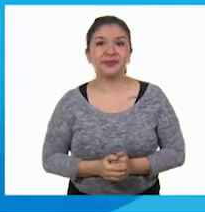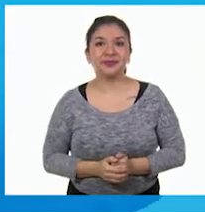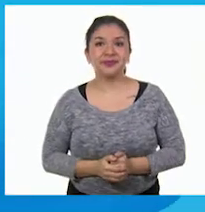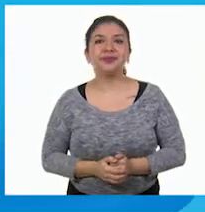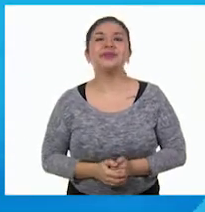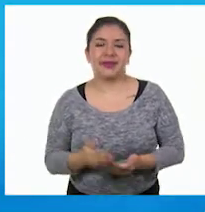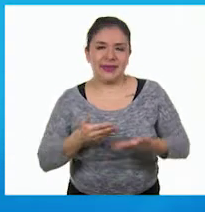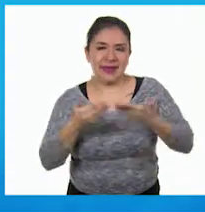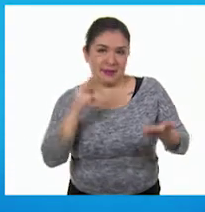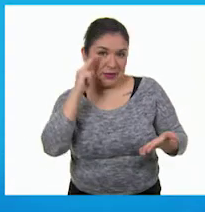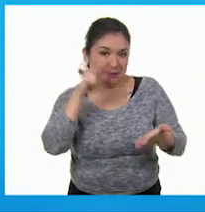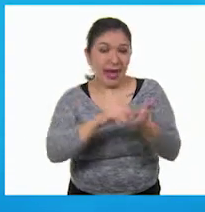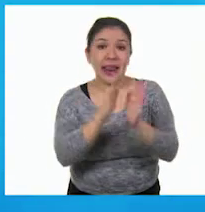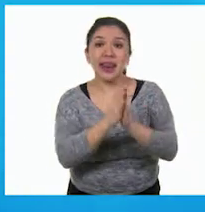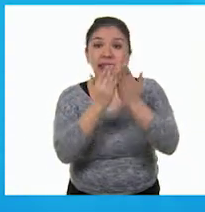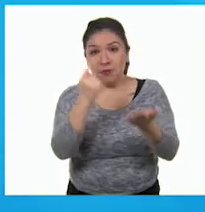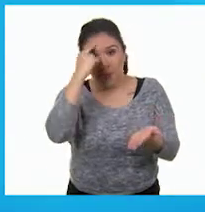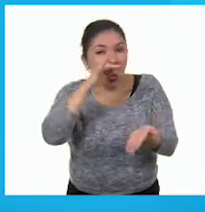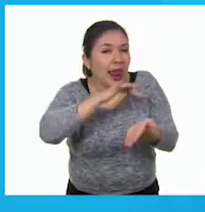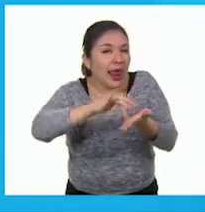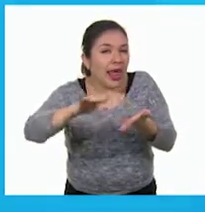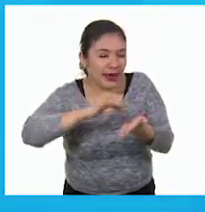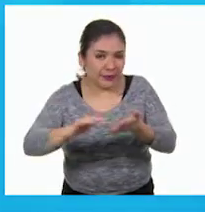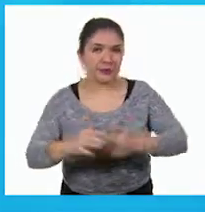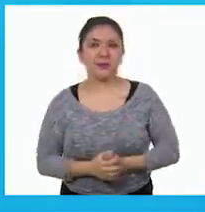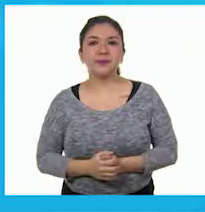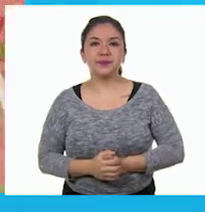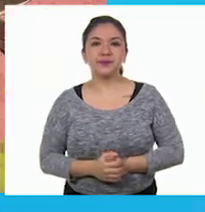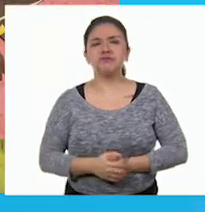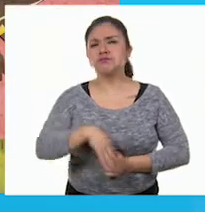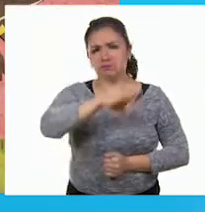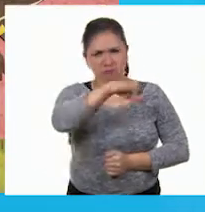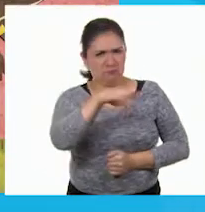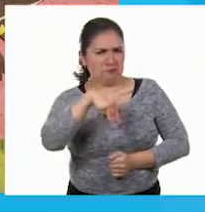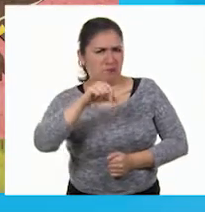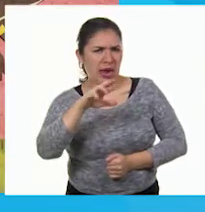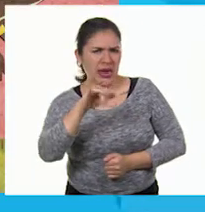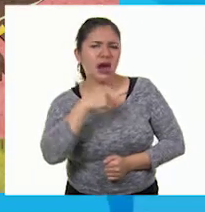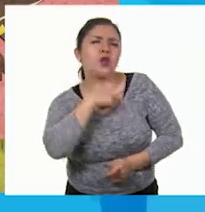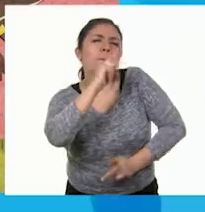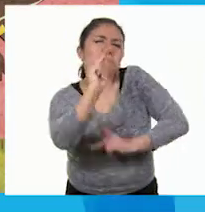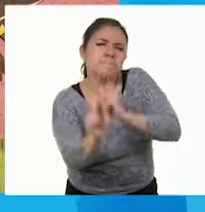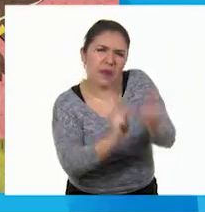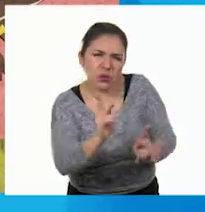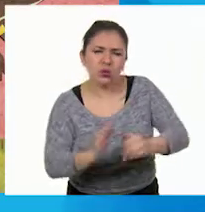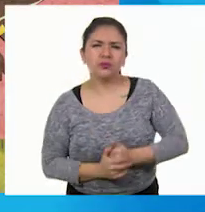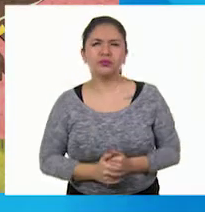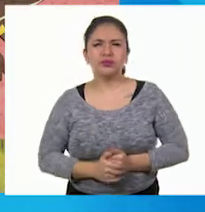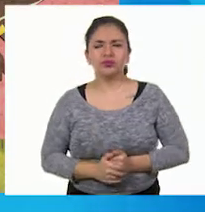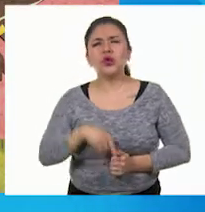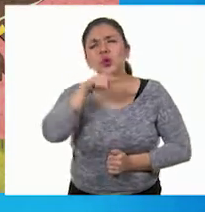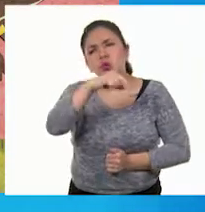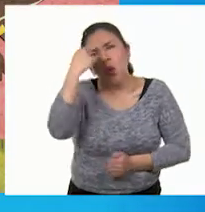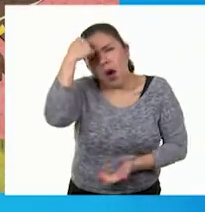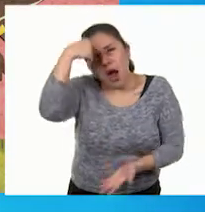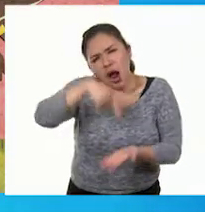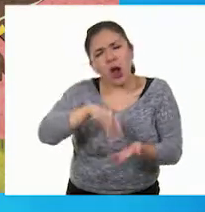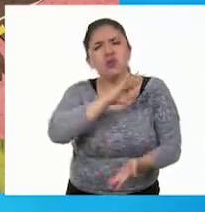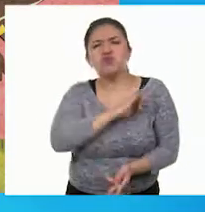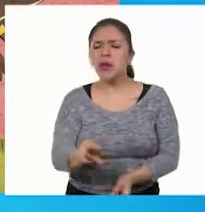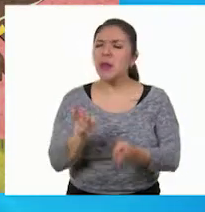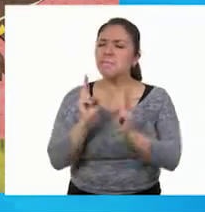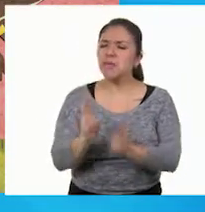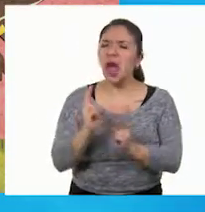32. Vamos a ver nuestro libro de lectura. Ok. Mariana, una pregunta. ¿Sí? ¿Tú de qué crees que podrían